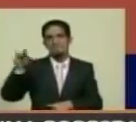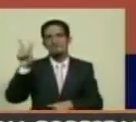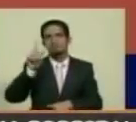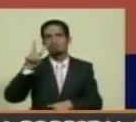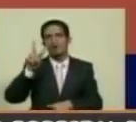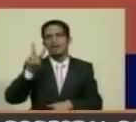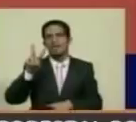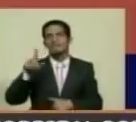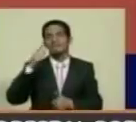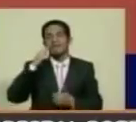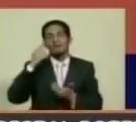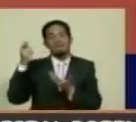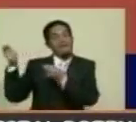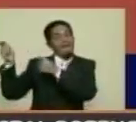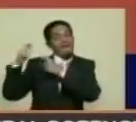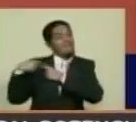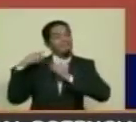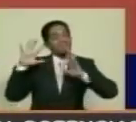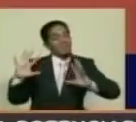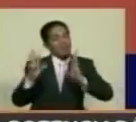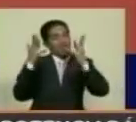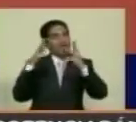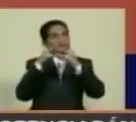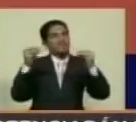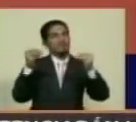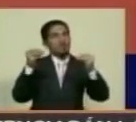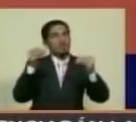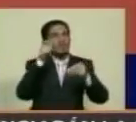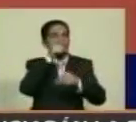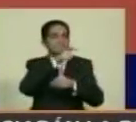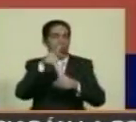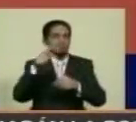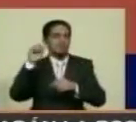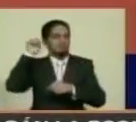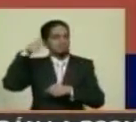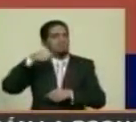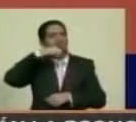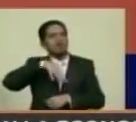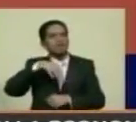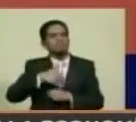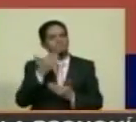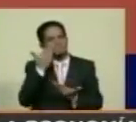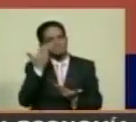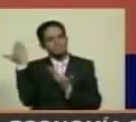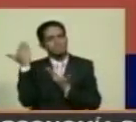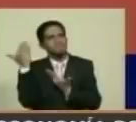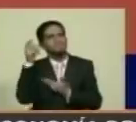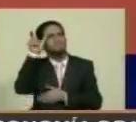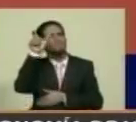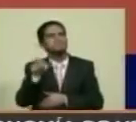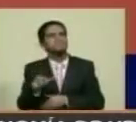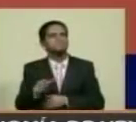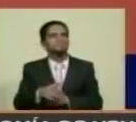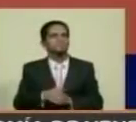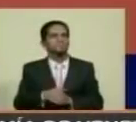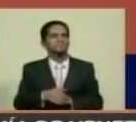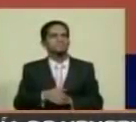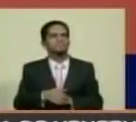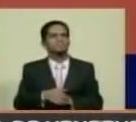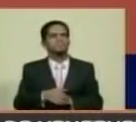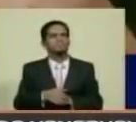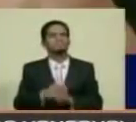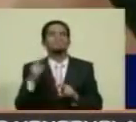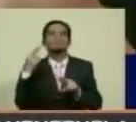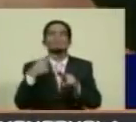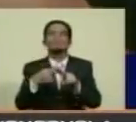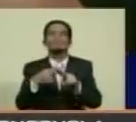glorias de los libertadores de este continente. Este señor, Rafael Ernesto Díaz